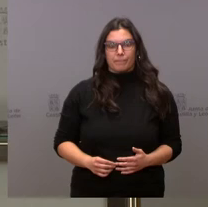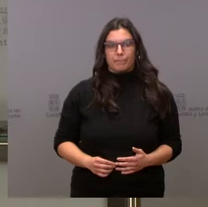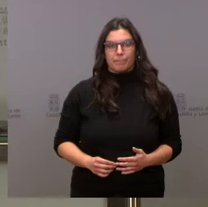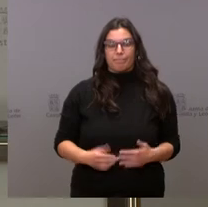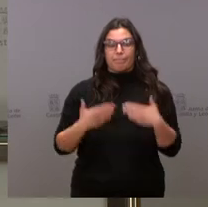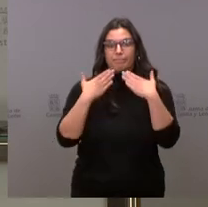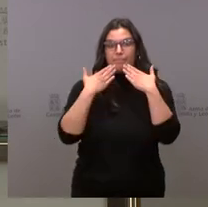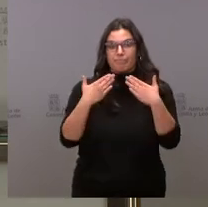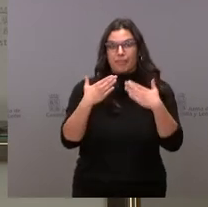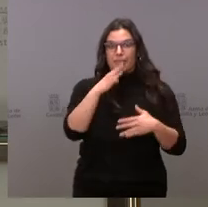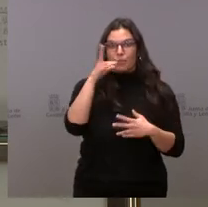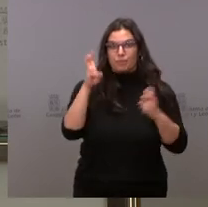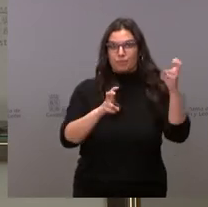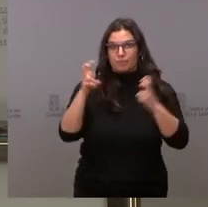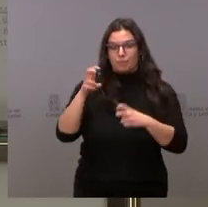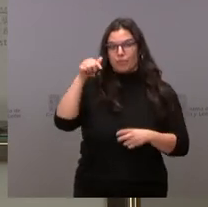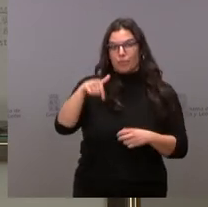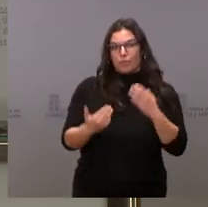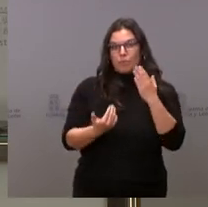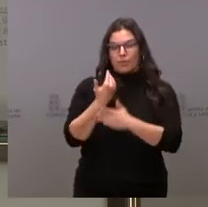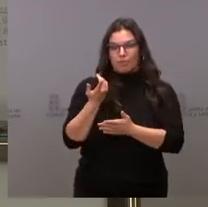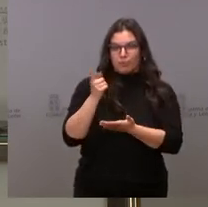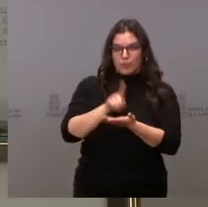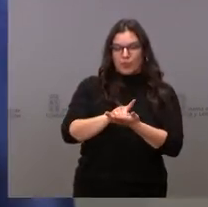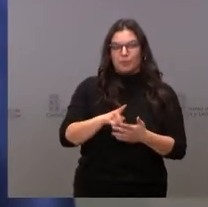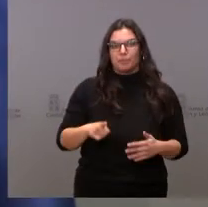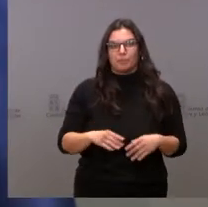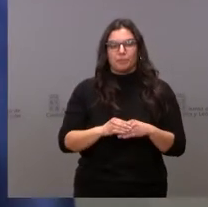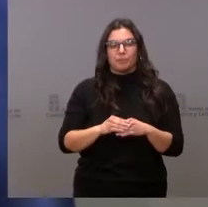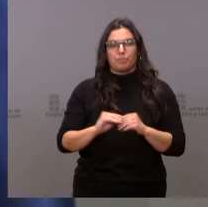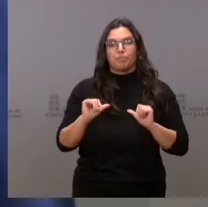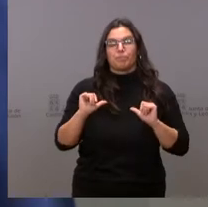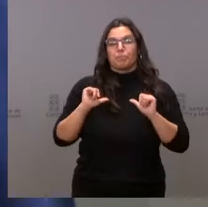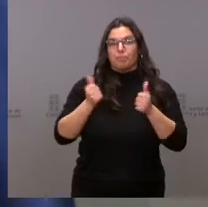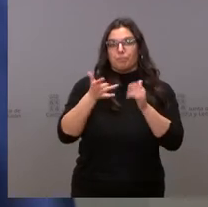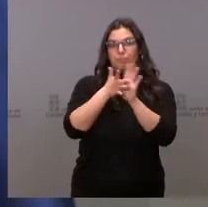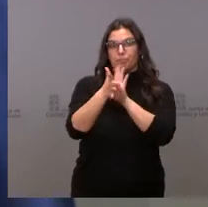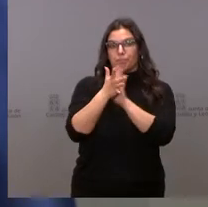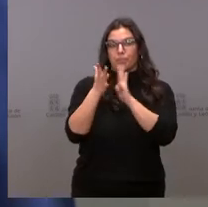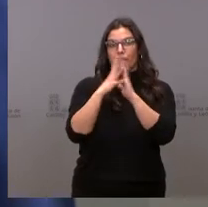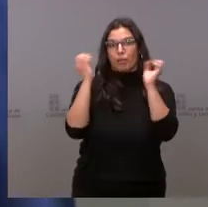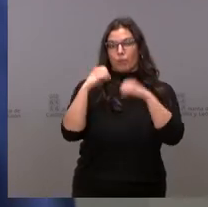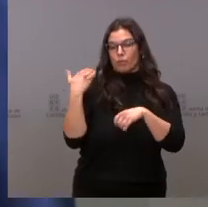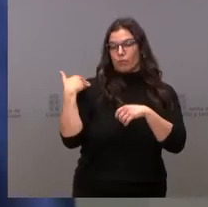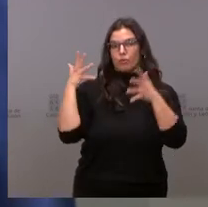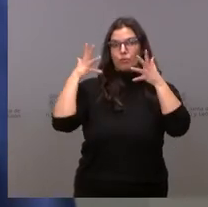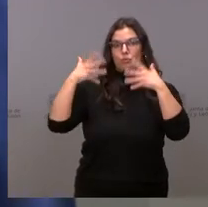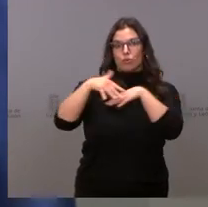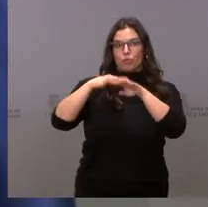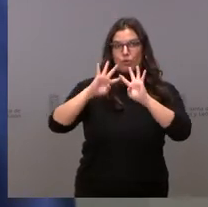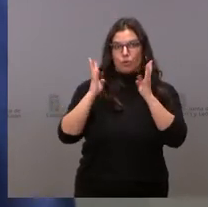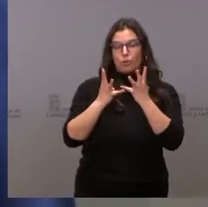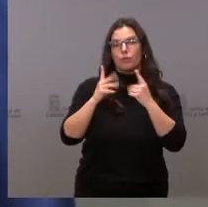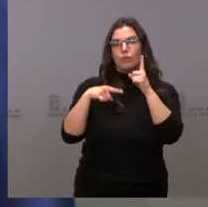gracias por su presencia hoy aquí esta mañana nuevamente comenzaré dando cuenta de los acuerdos del consejo de gobierno y luego ya